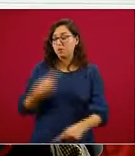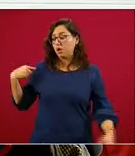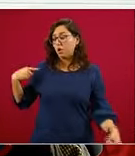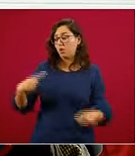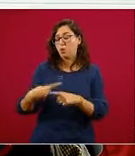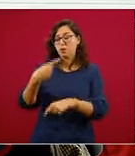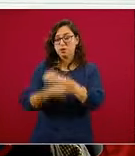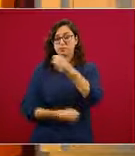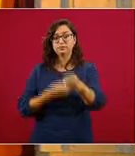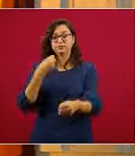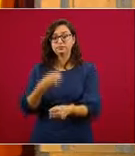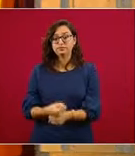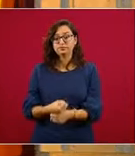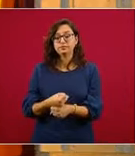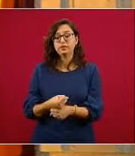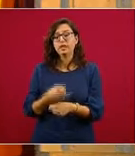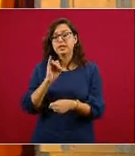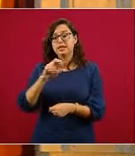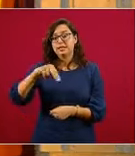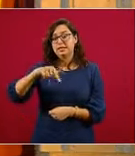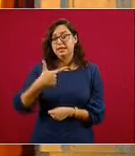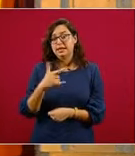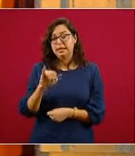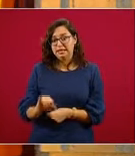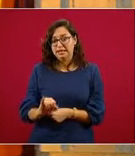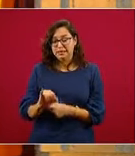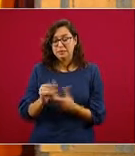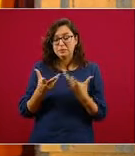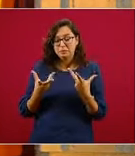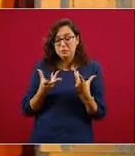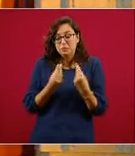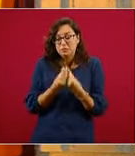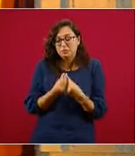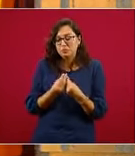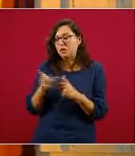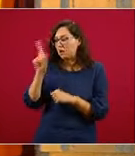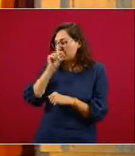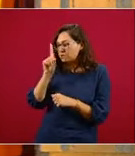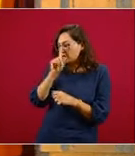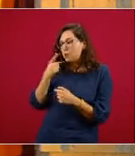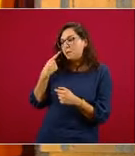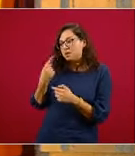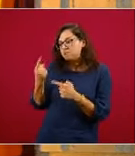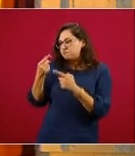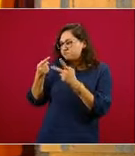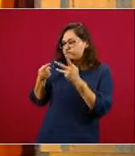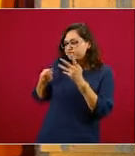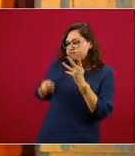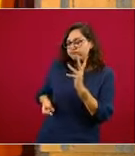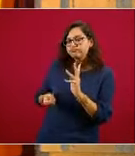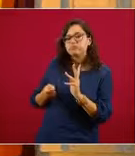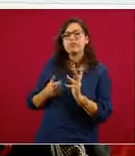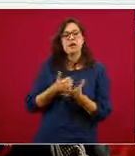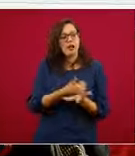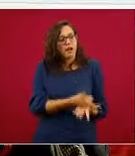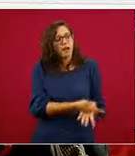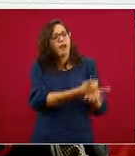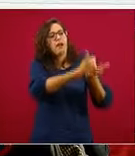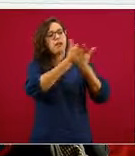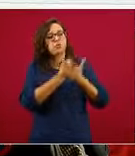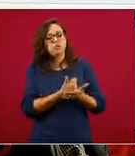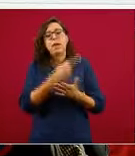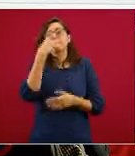del Instituto Nacional de Estadística y Geografía, pues ellos nos han estado brindando asesoría técnica y nos ayudan a dar respuesta a